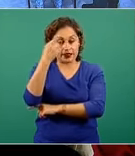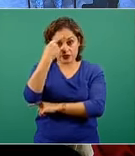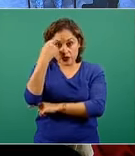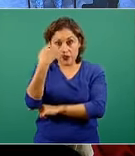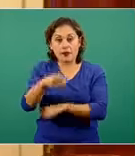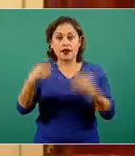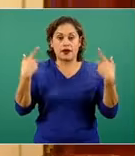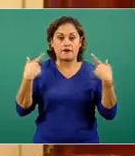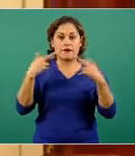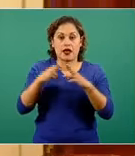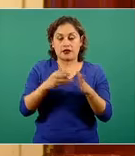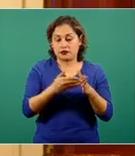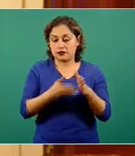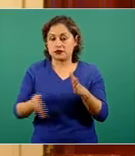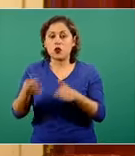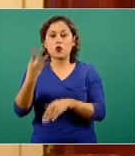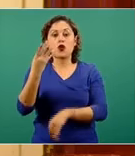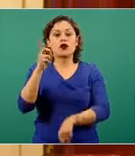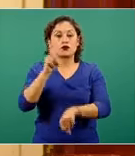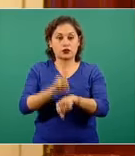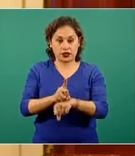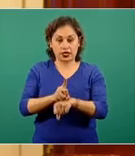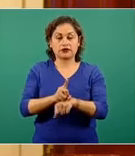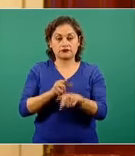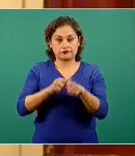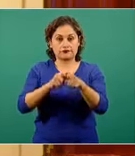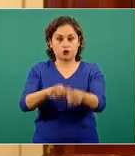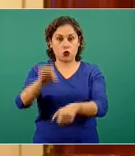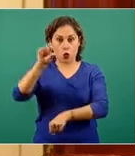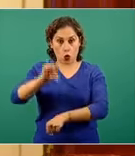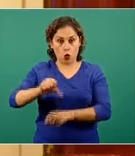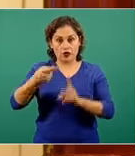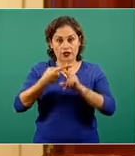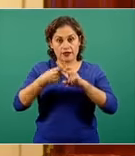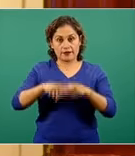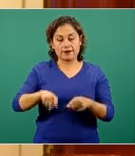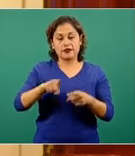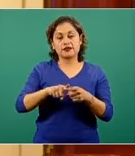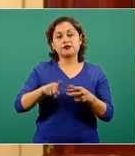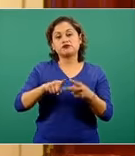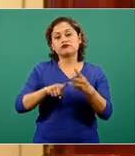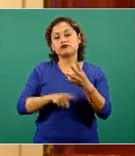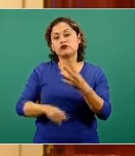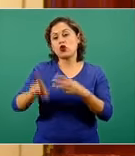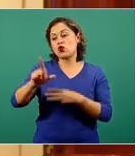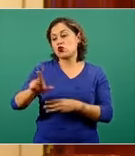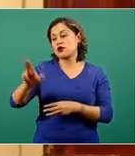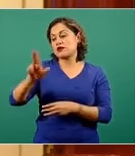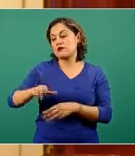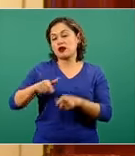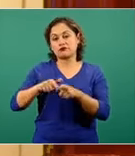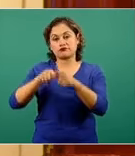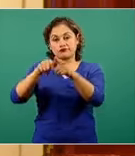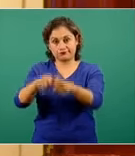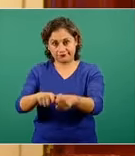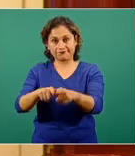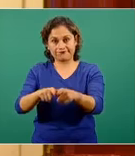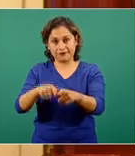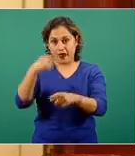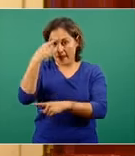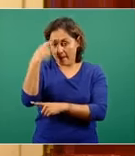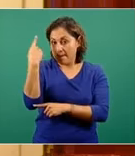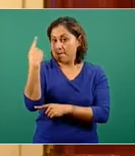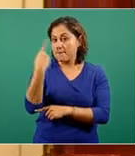a durar 4 días. Hoy fue el primero, mañana continúa, el lunes y el martes también, específicamente para